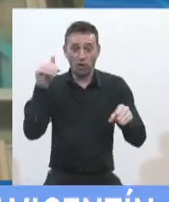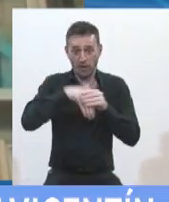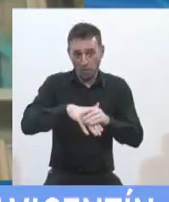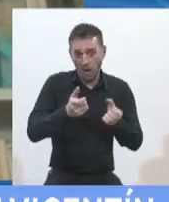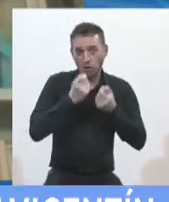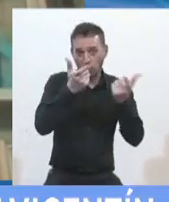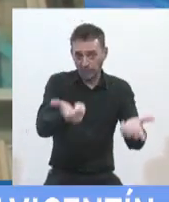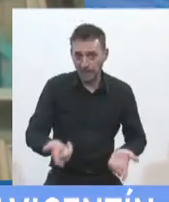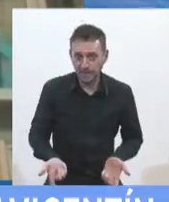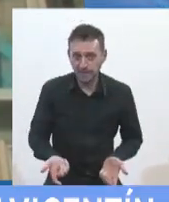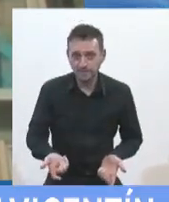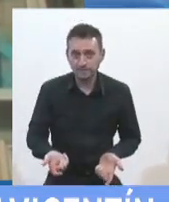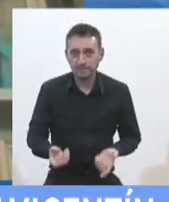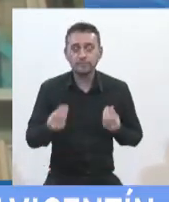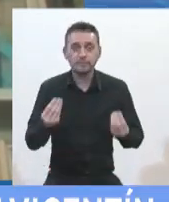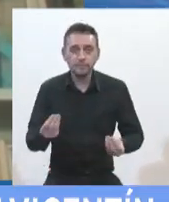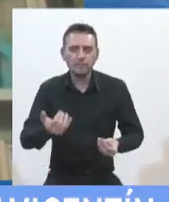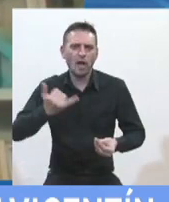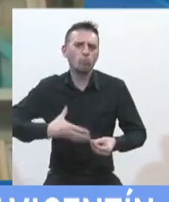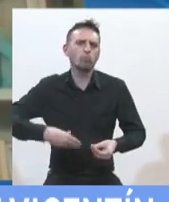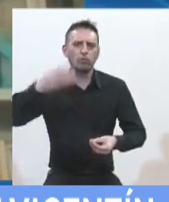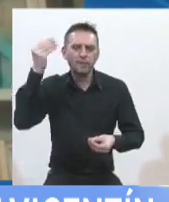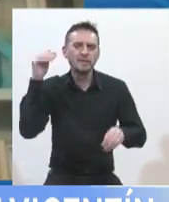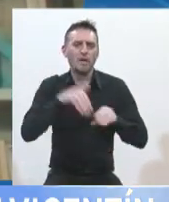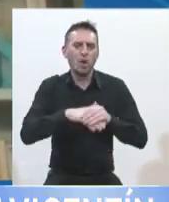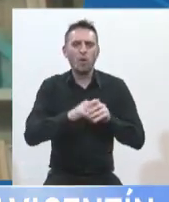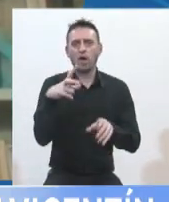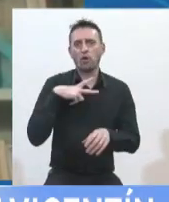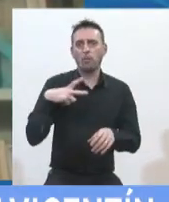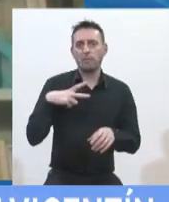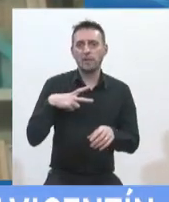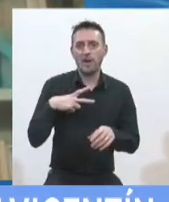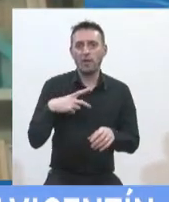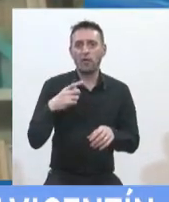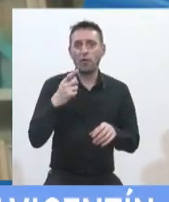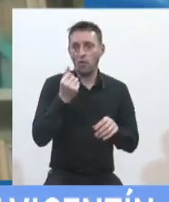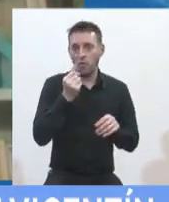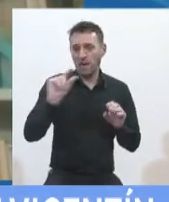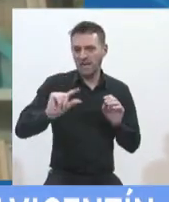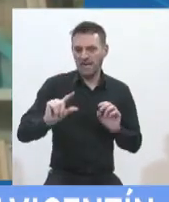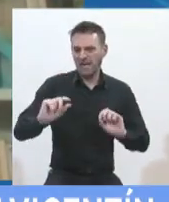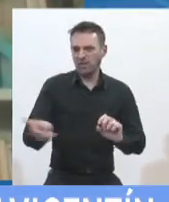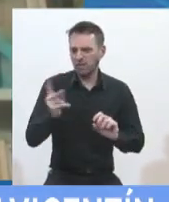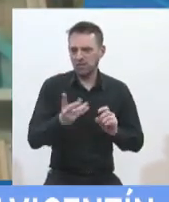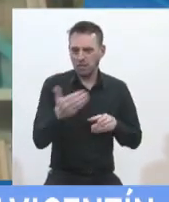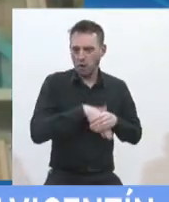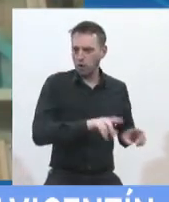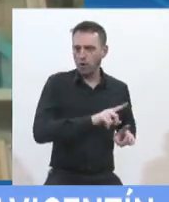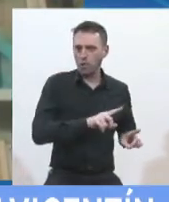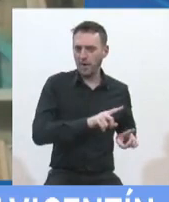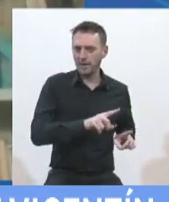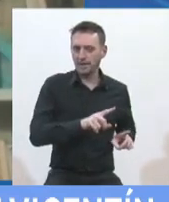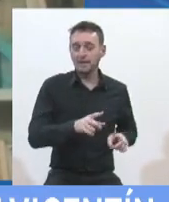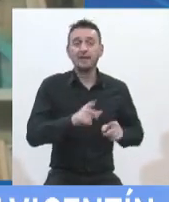pública porque ocurren muchas veces que los bancos privados no se quedan con los malos créditos la banca pública no